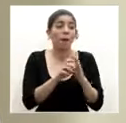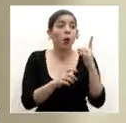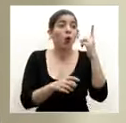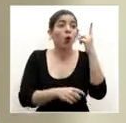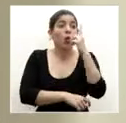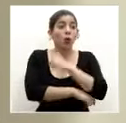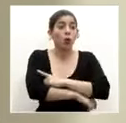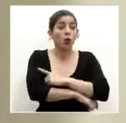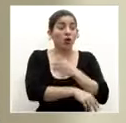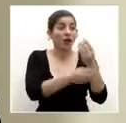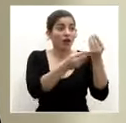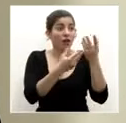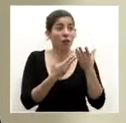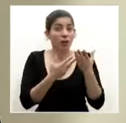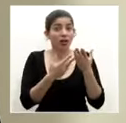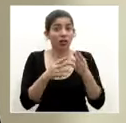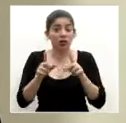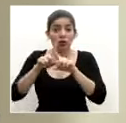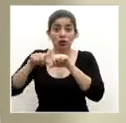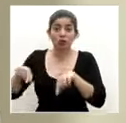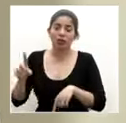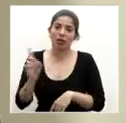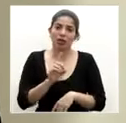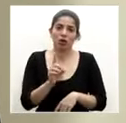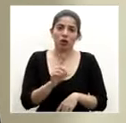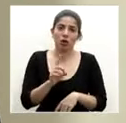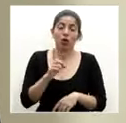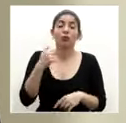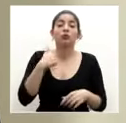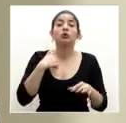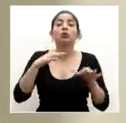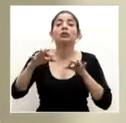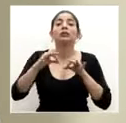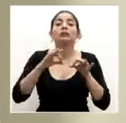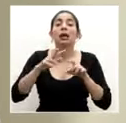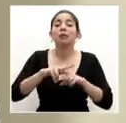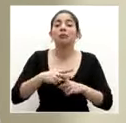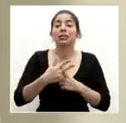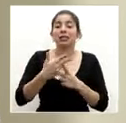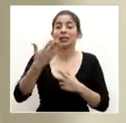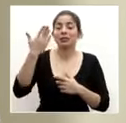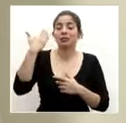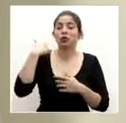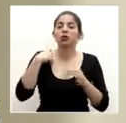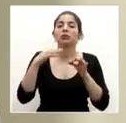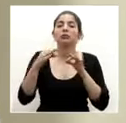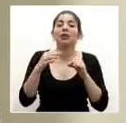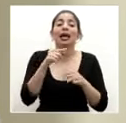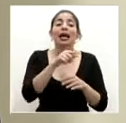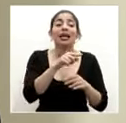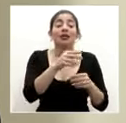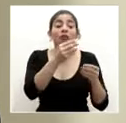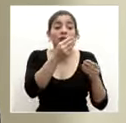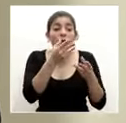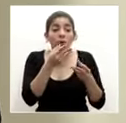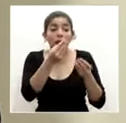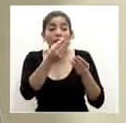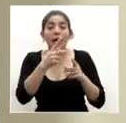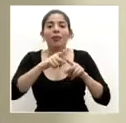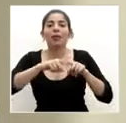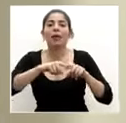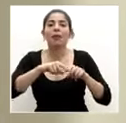día no significa tampoco que tengamos que suspender. Lo que yo expliqué al inicio de la conferencia es que eso va a depender de